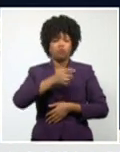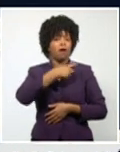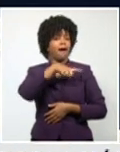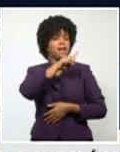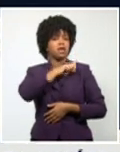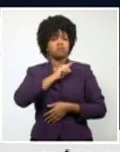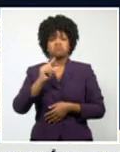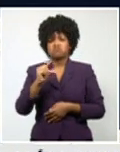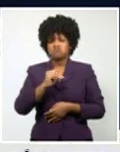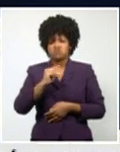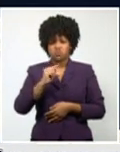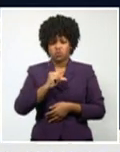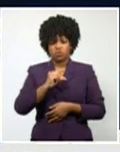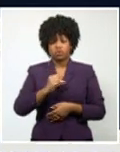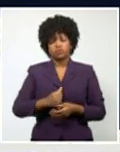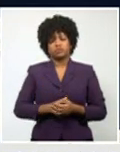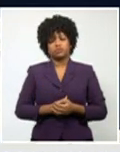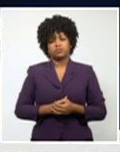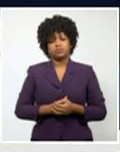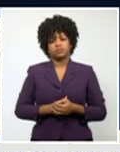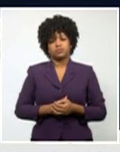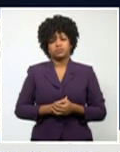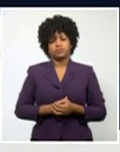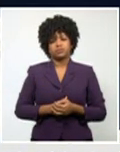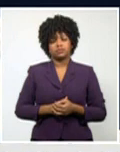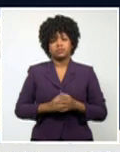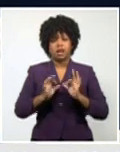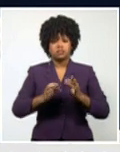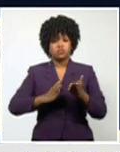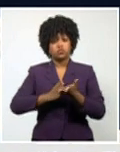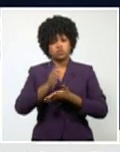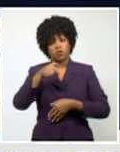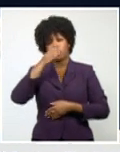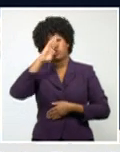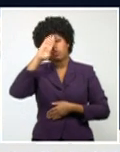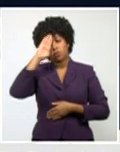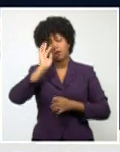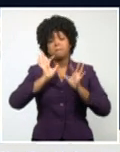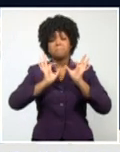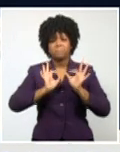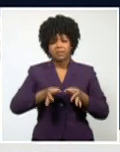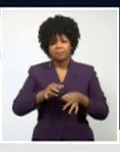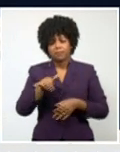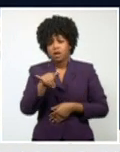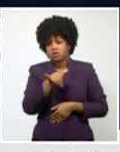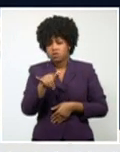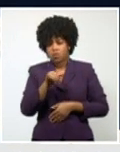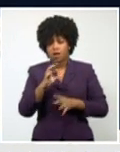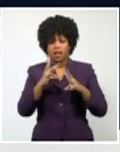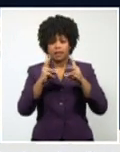mínimos y de esta forma se mantienen hoy en Cuba la misma cantidad de